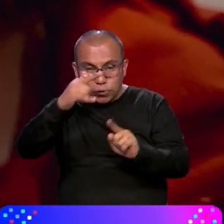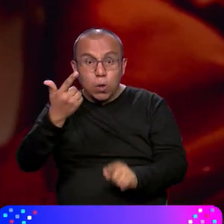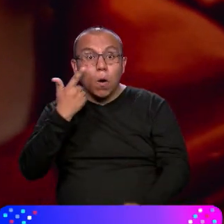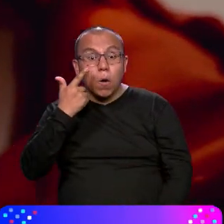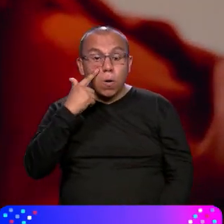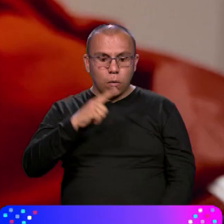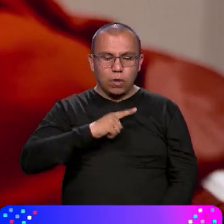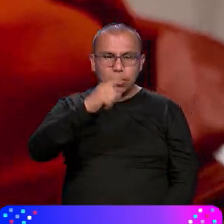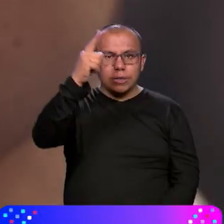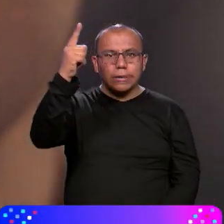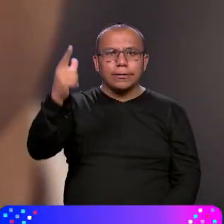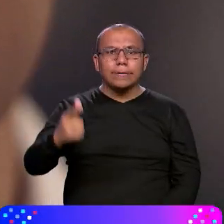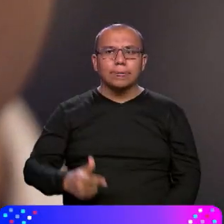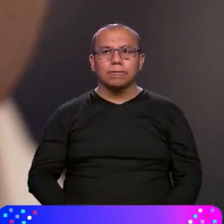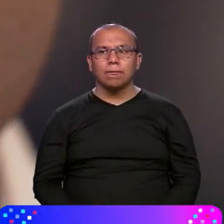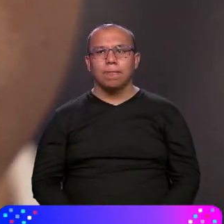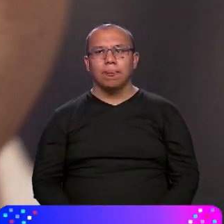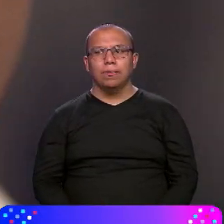papá.